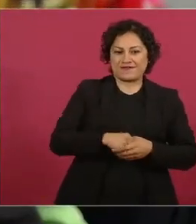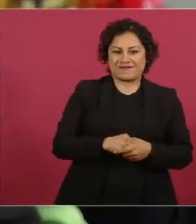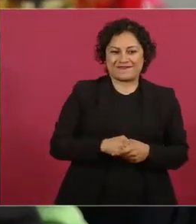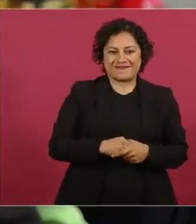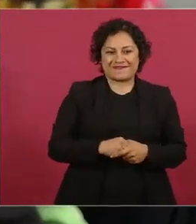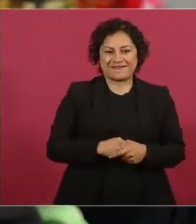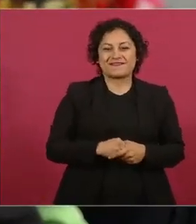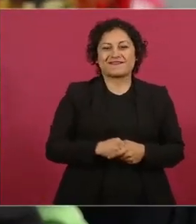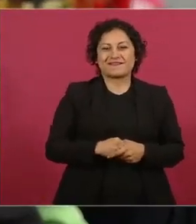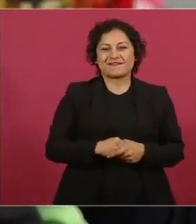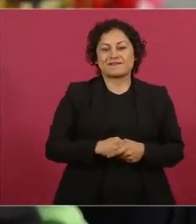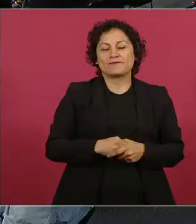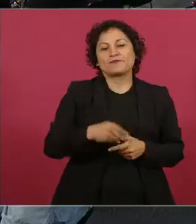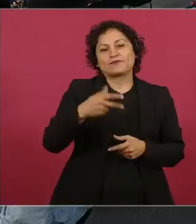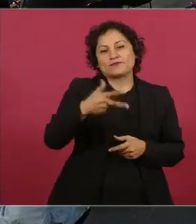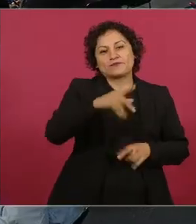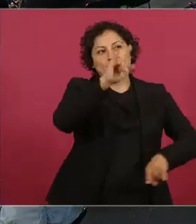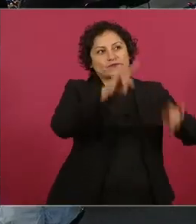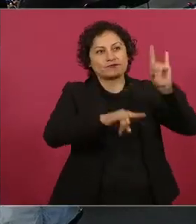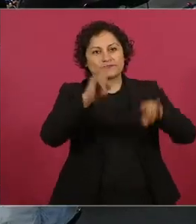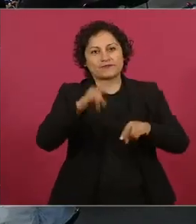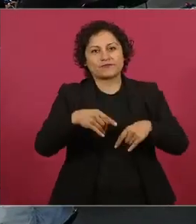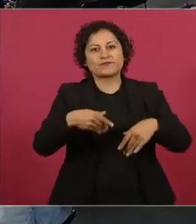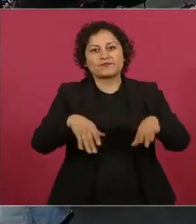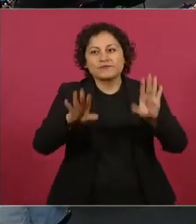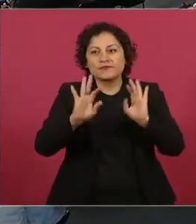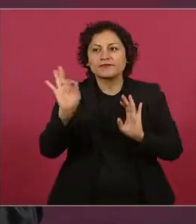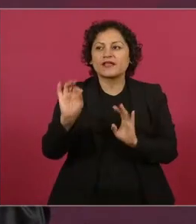No, 8 columnas, ¿no? Si acaso un cintillo.